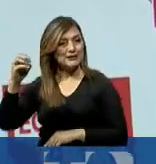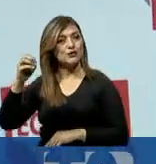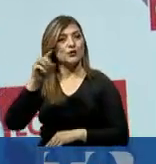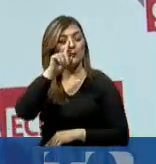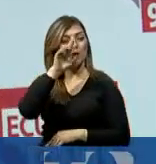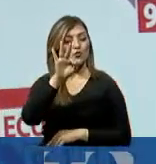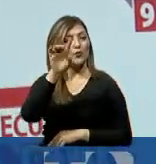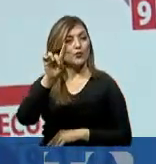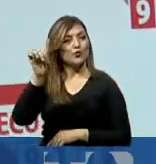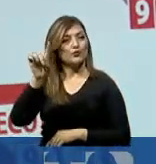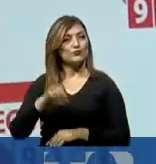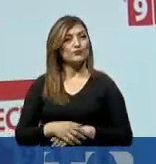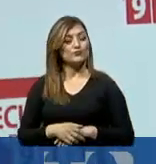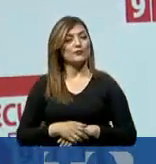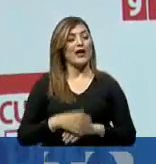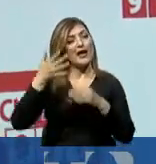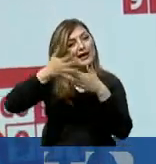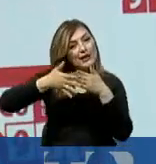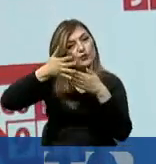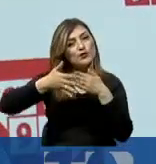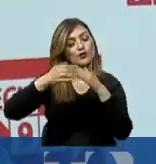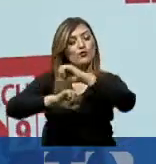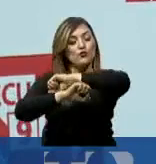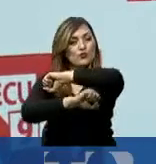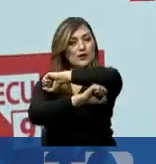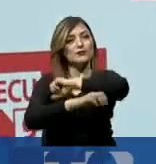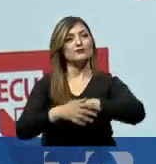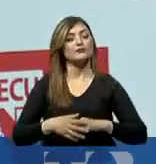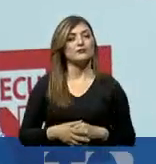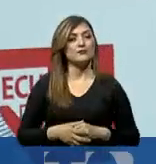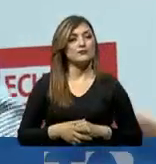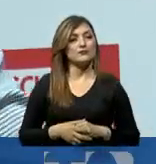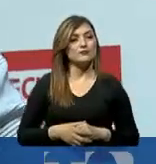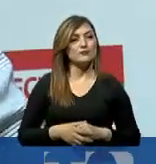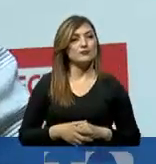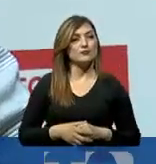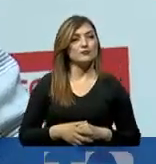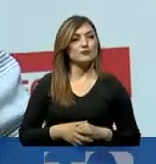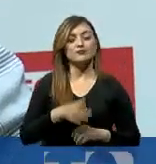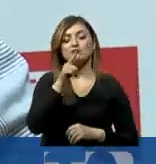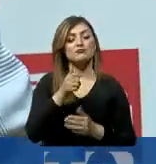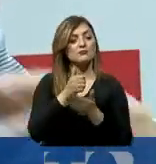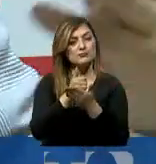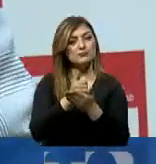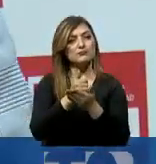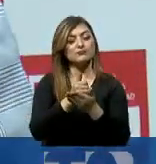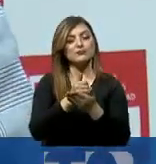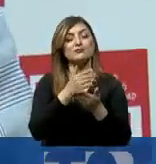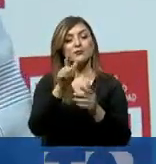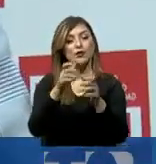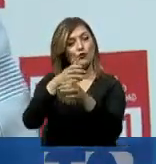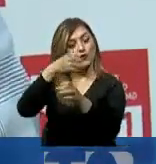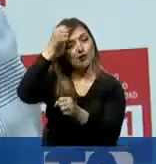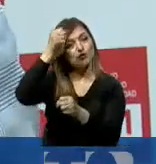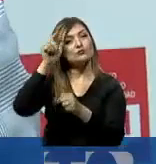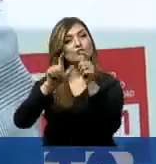del 911, por ejemplo, en lenguaje de señas. Eso es fundamental. Hasta que eso ocurra, quien va a generar esta triangulación son las